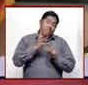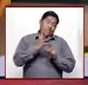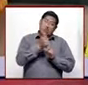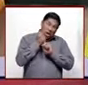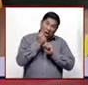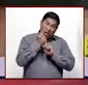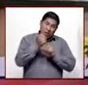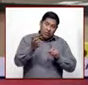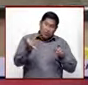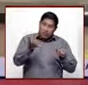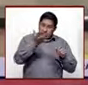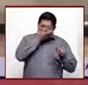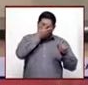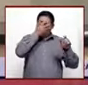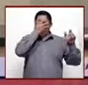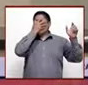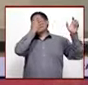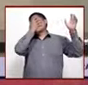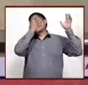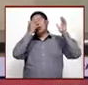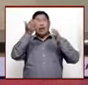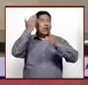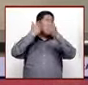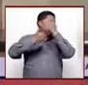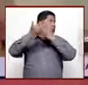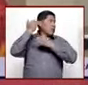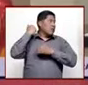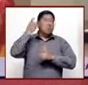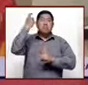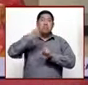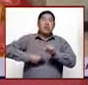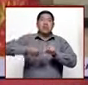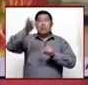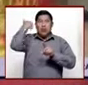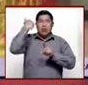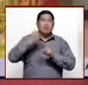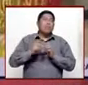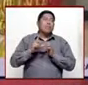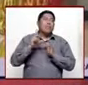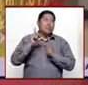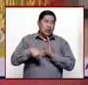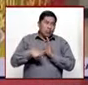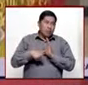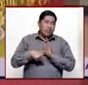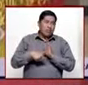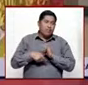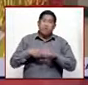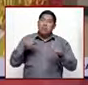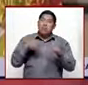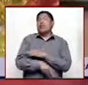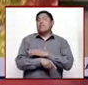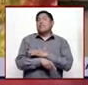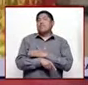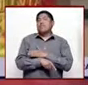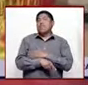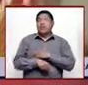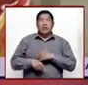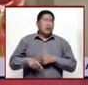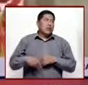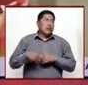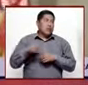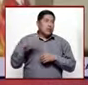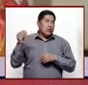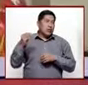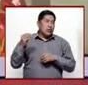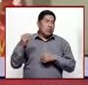ha materializado en el mes pasado, después de haberle quitado la vida a este sujeto, se